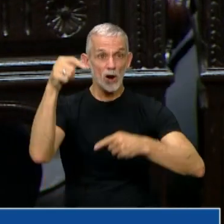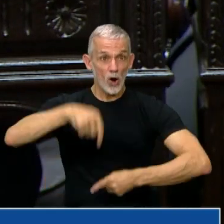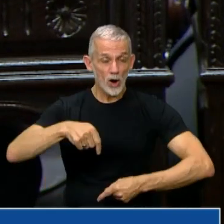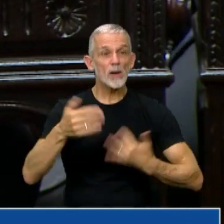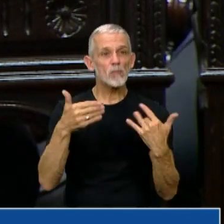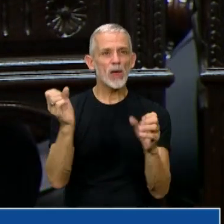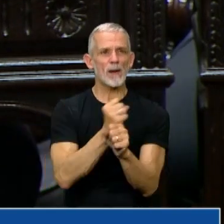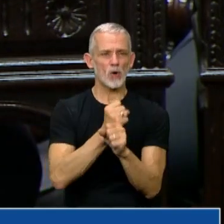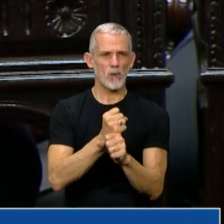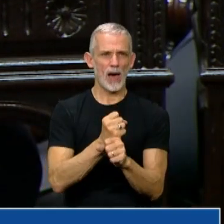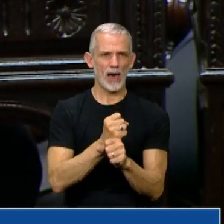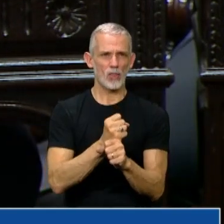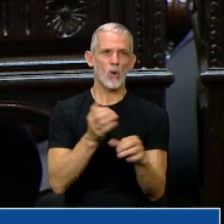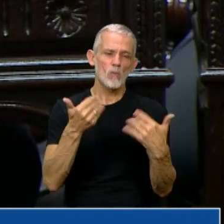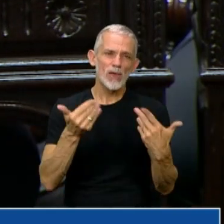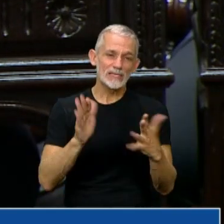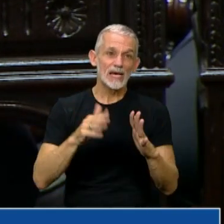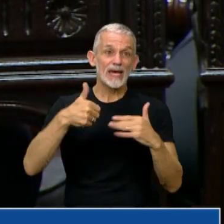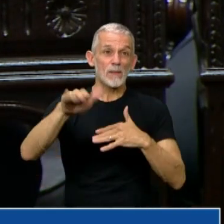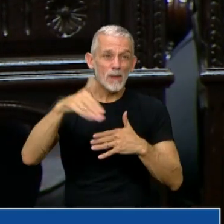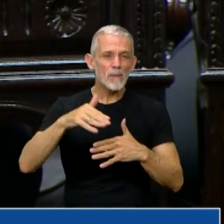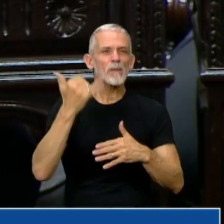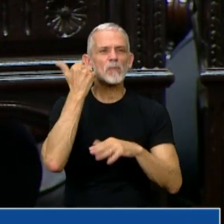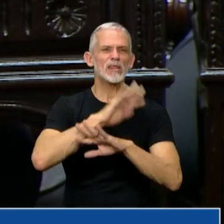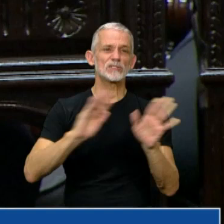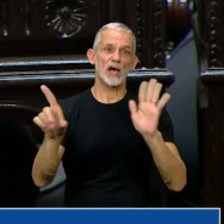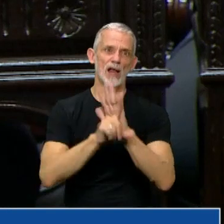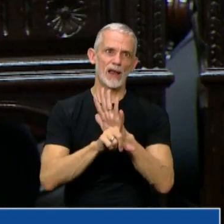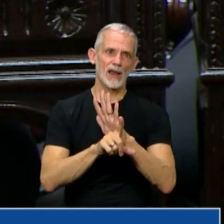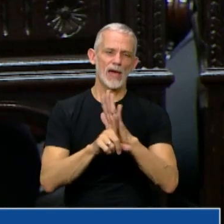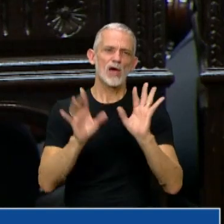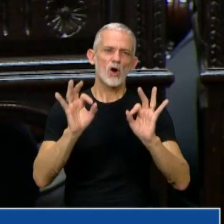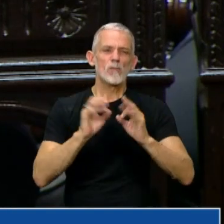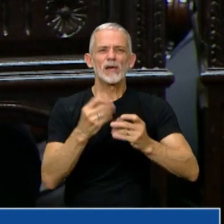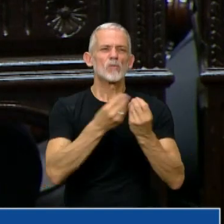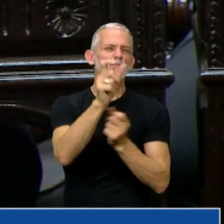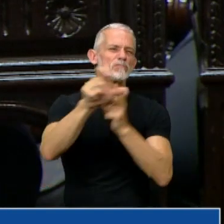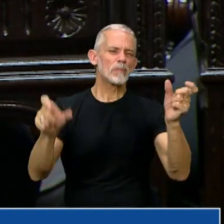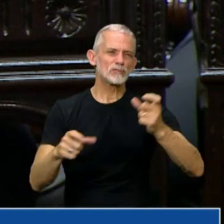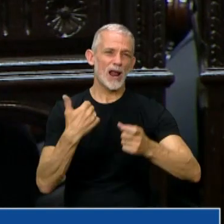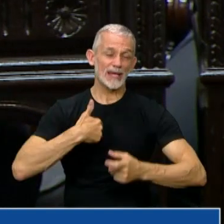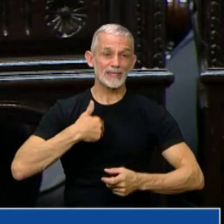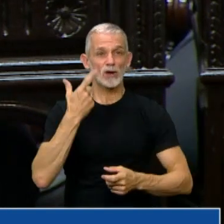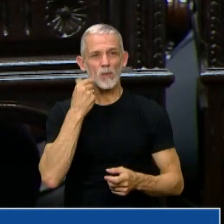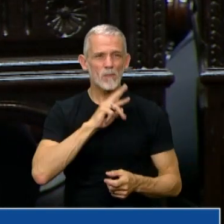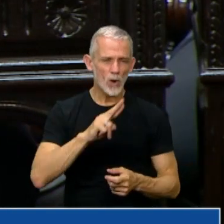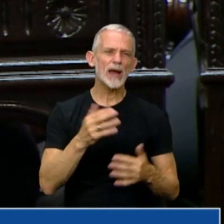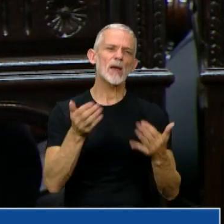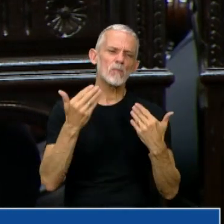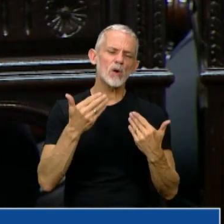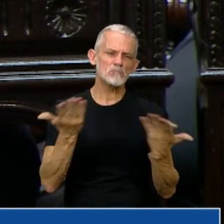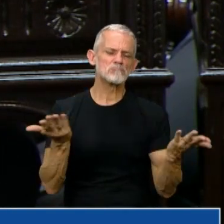la fecha media sanción y que pronto esto pueda estar sancionado y muchos argentinos y argentinas van a